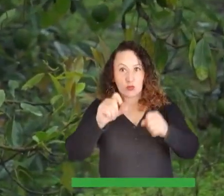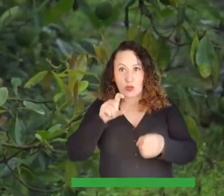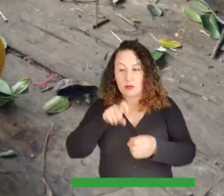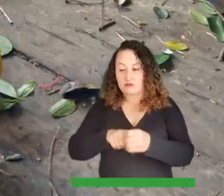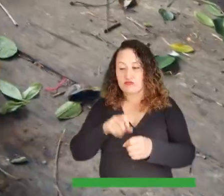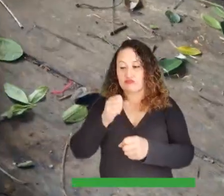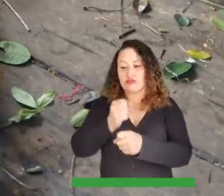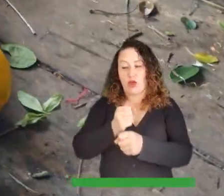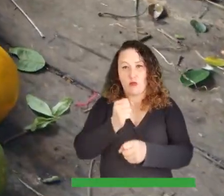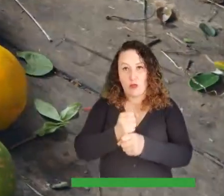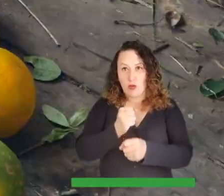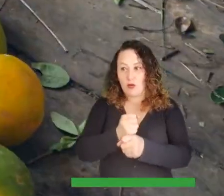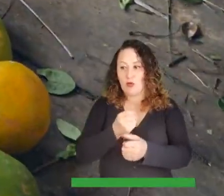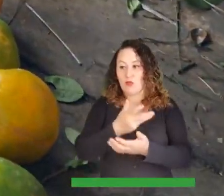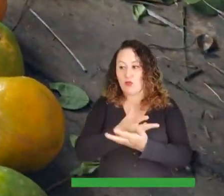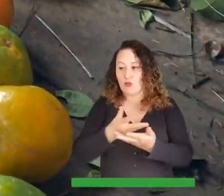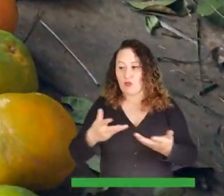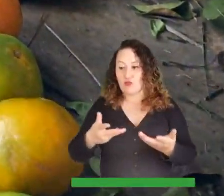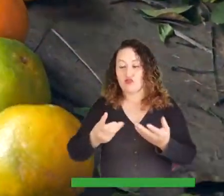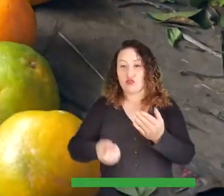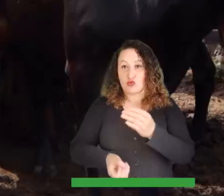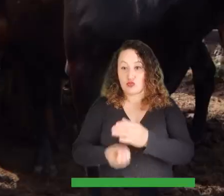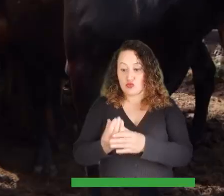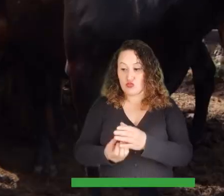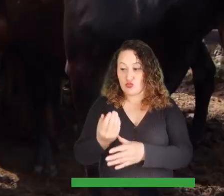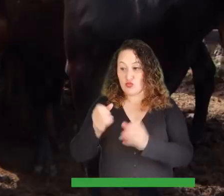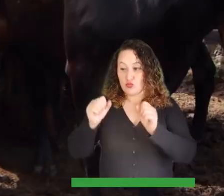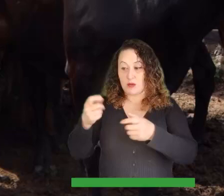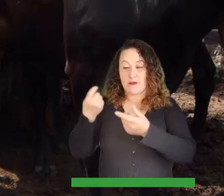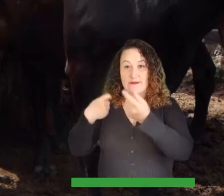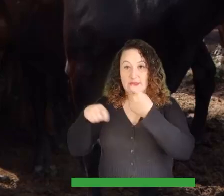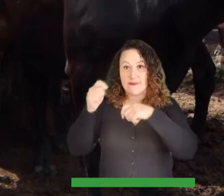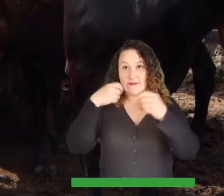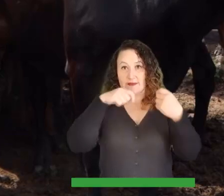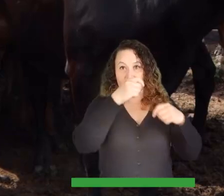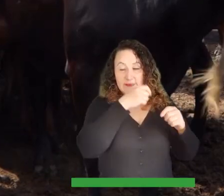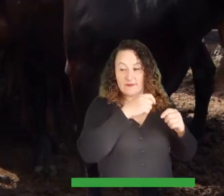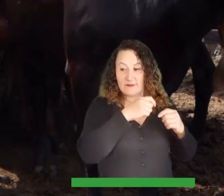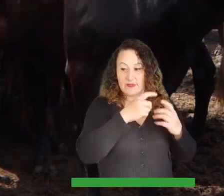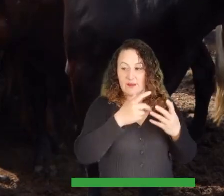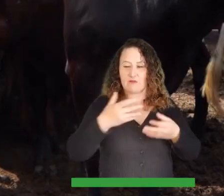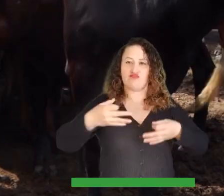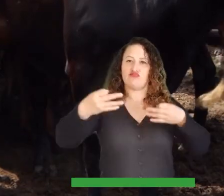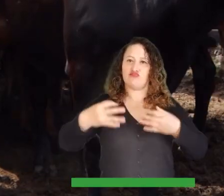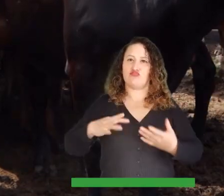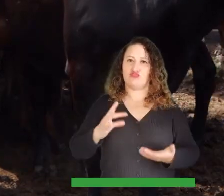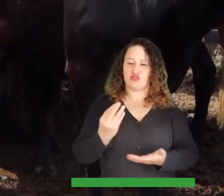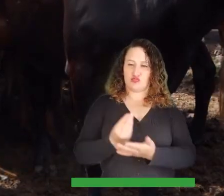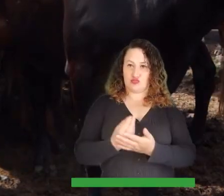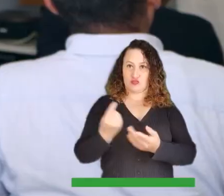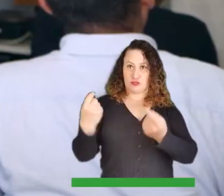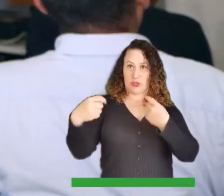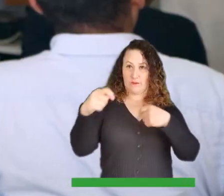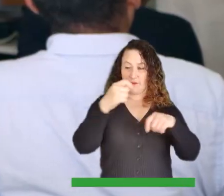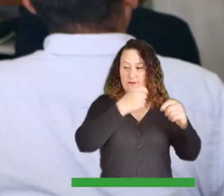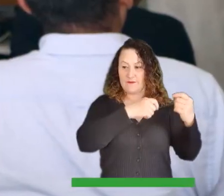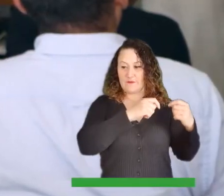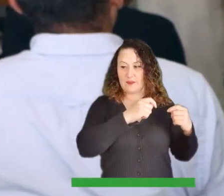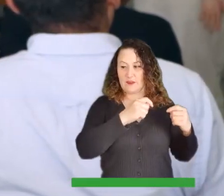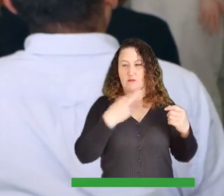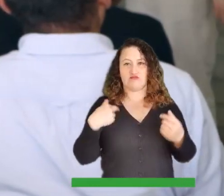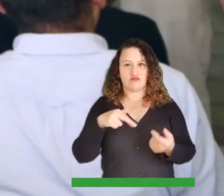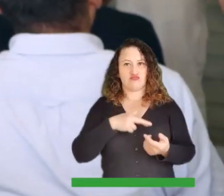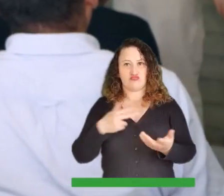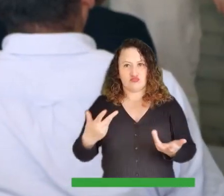sus cultivos y a que su producto pueda salir y se le garantice la comercialización. Nosotros